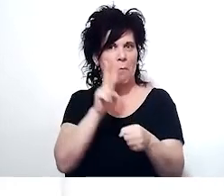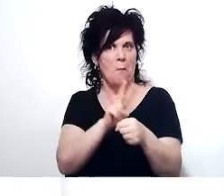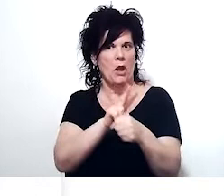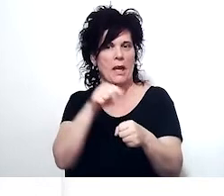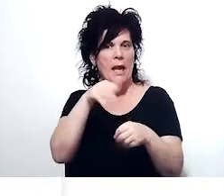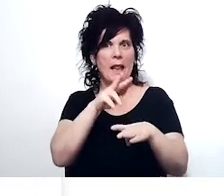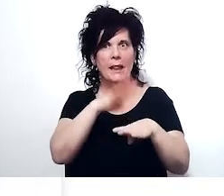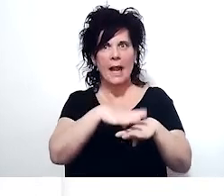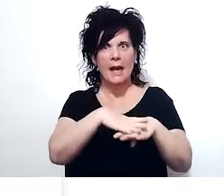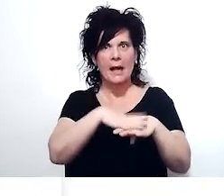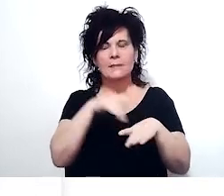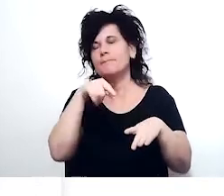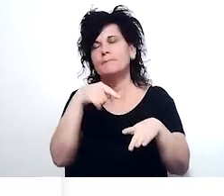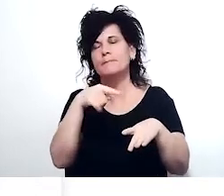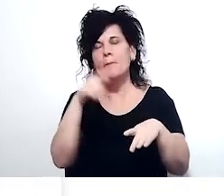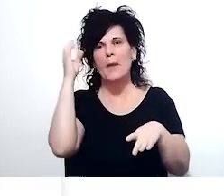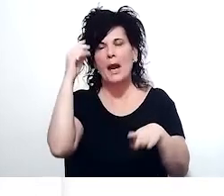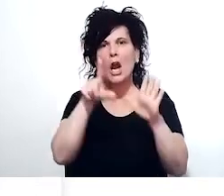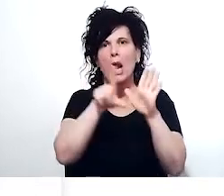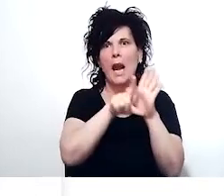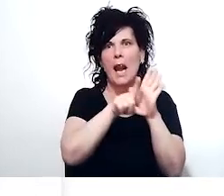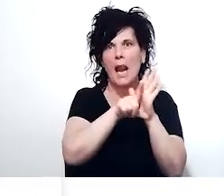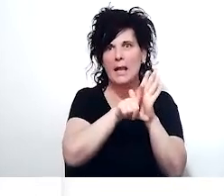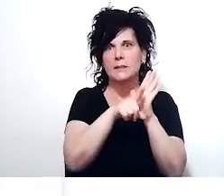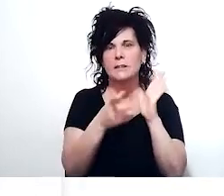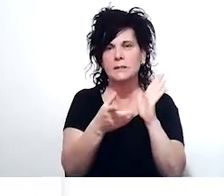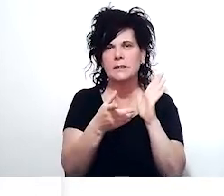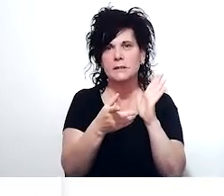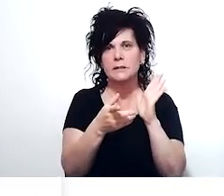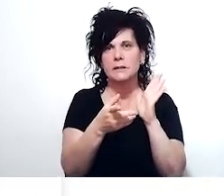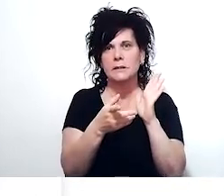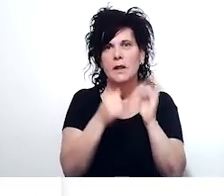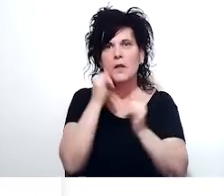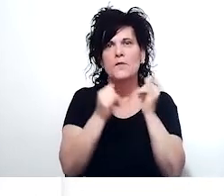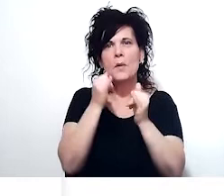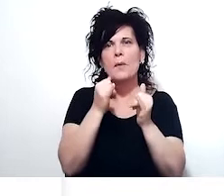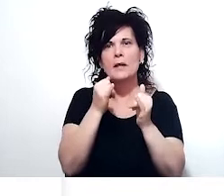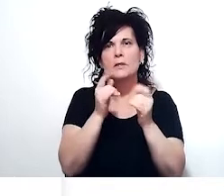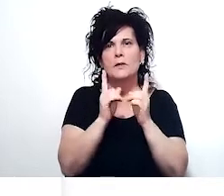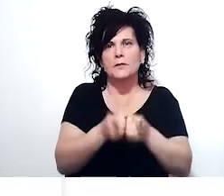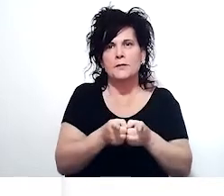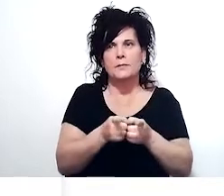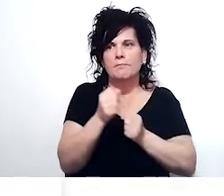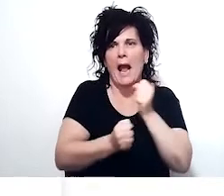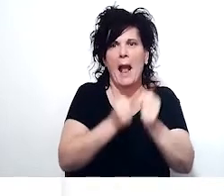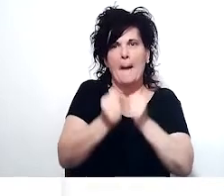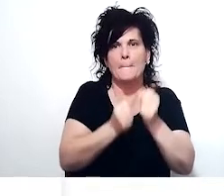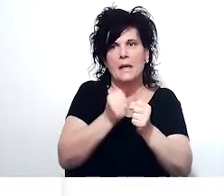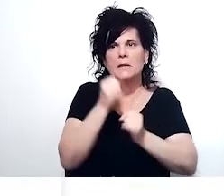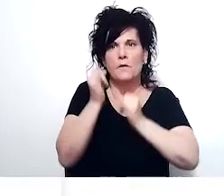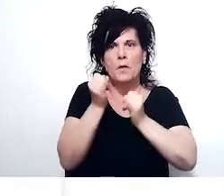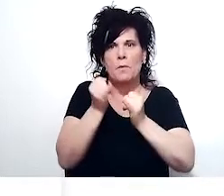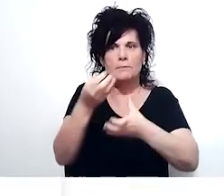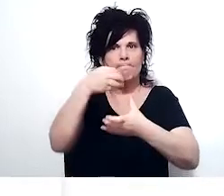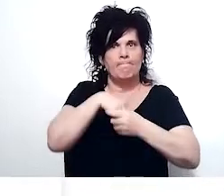estas redes, estas leyes de hace unos 20 años, eran bases de datos medio fijas, donde había empresas que